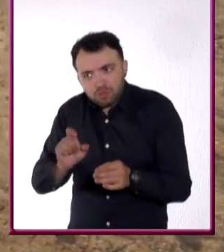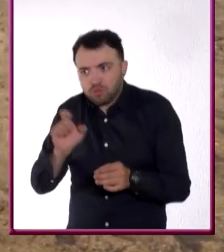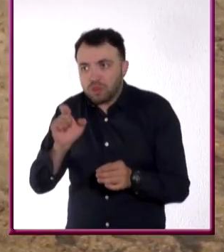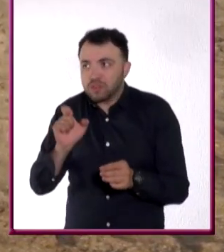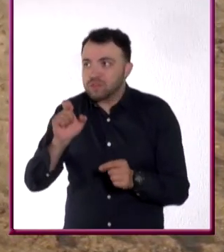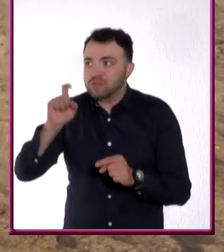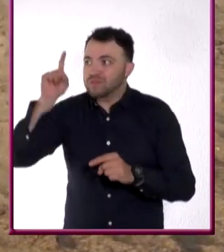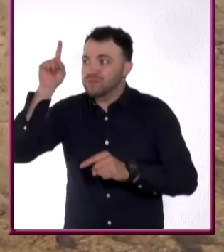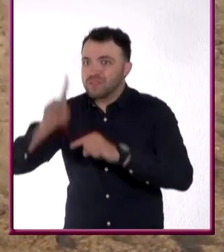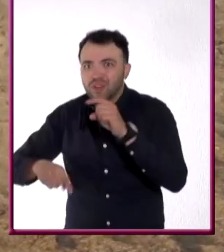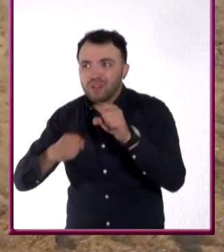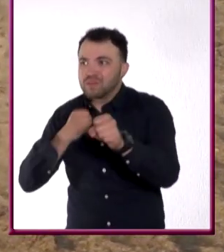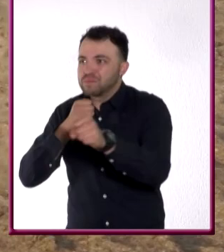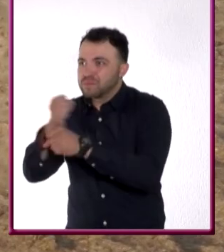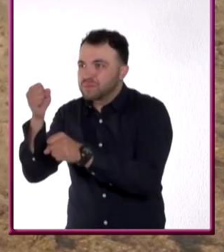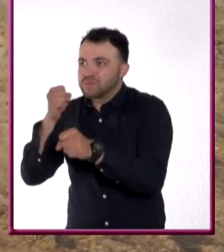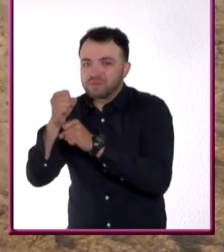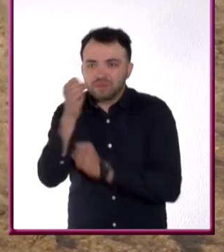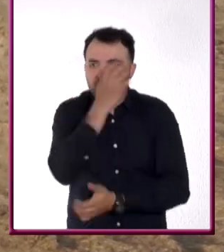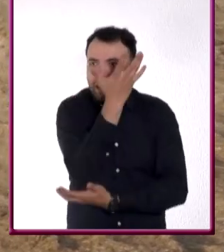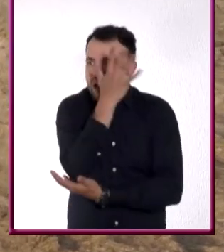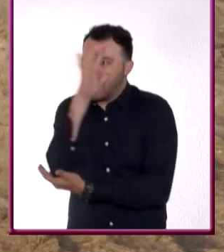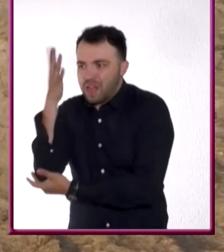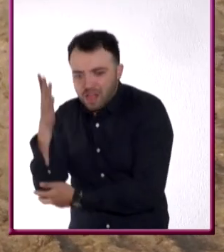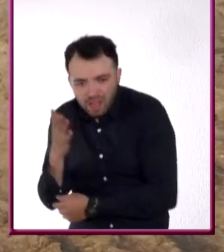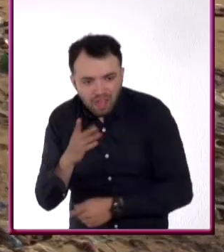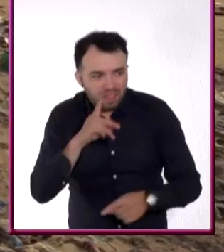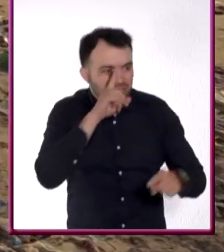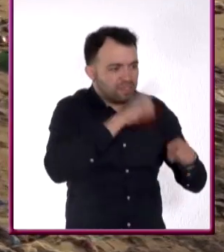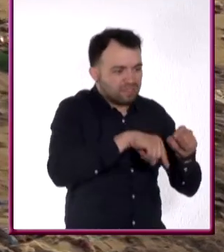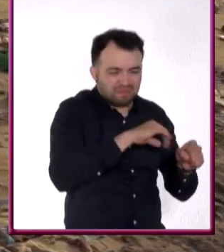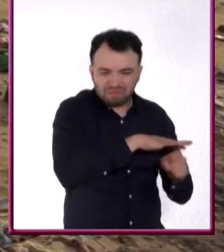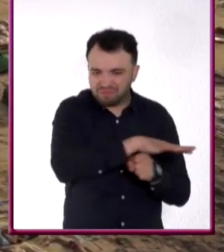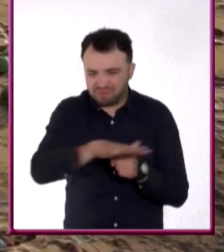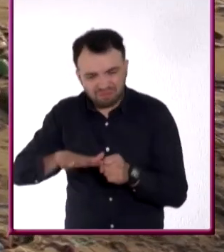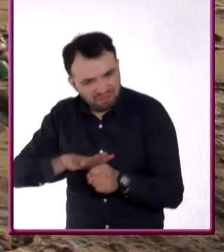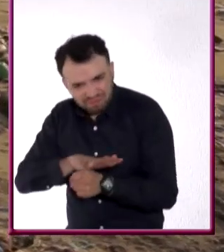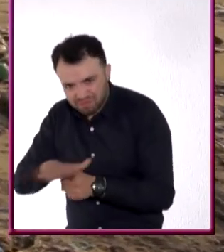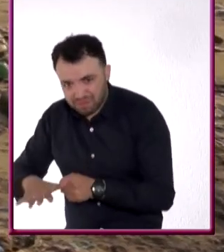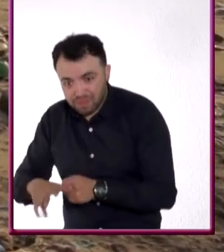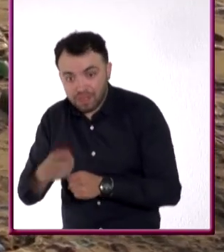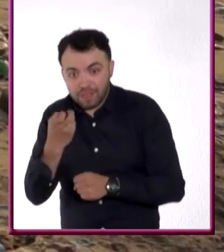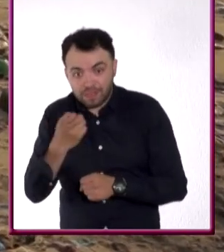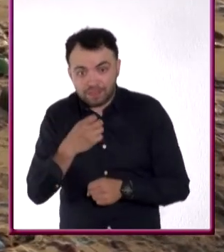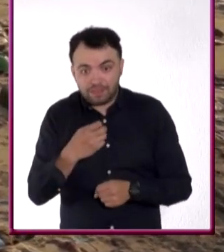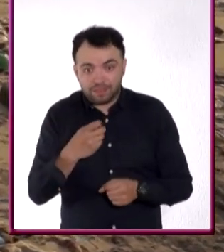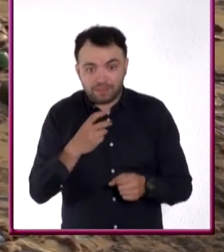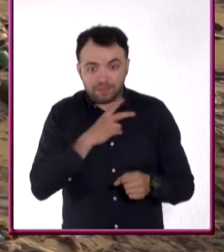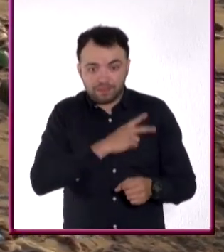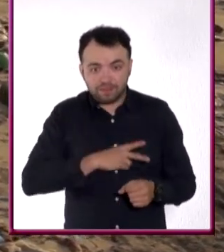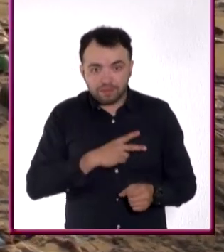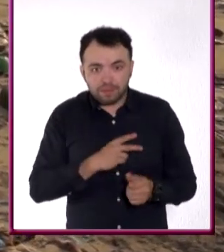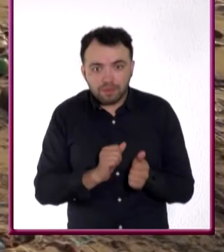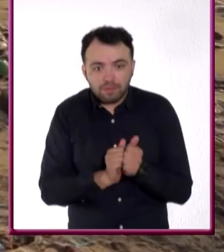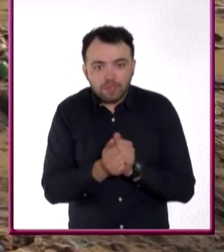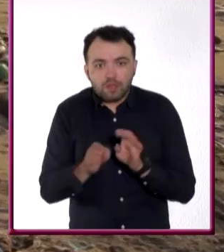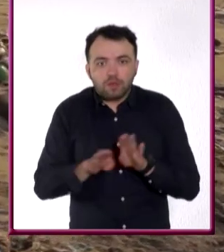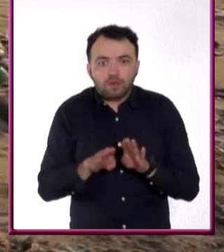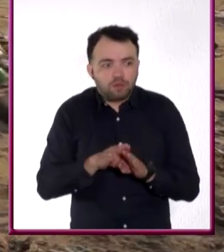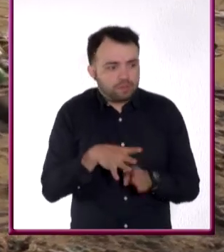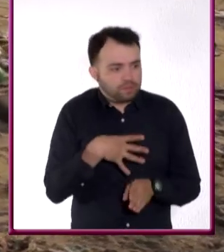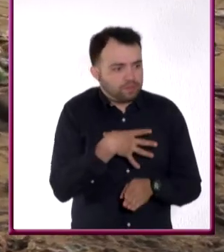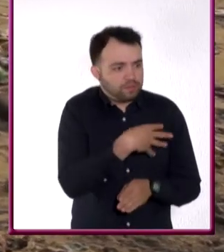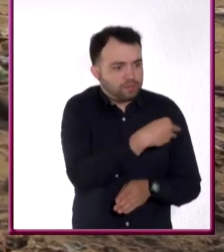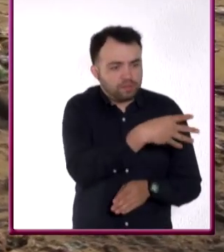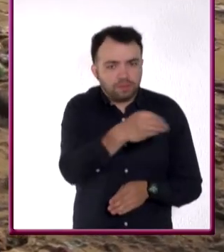ecosistemas y la desestabilización de esas relaciones, estos virus pueden brincar ¿no? Para buscar nuevas poblaciones,